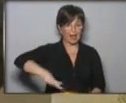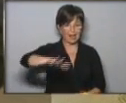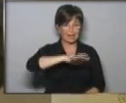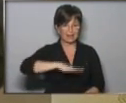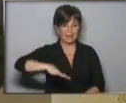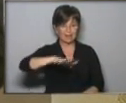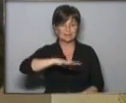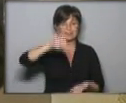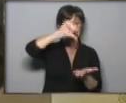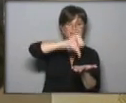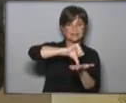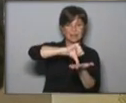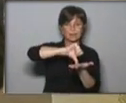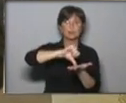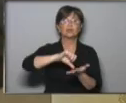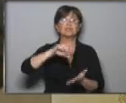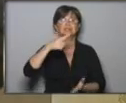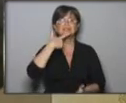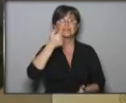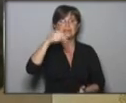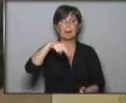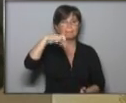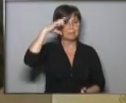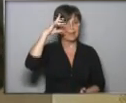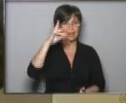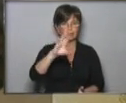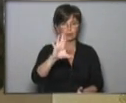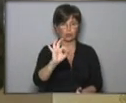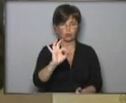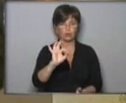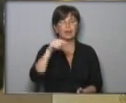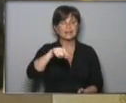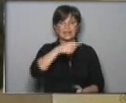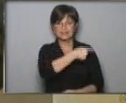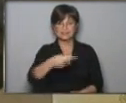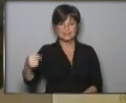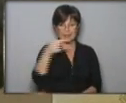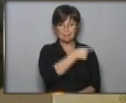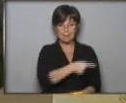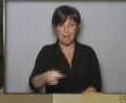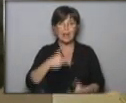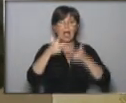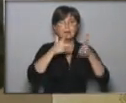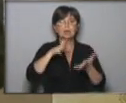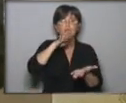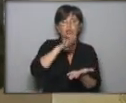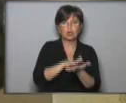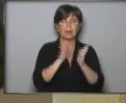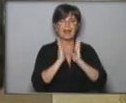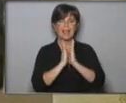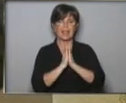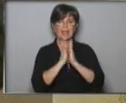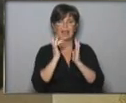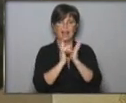que tiene como centro la tumba de San Pedro, en estas semanas ustedes tuvieron manera de hablar de la Santa Sede de la